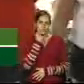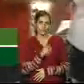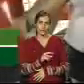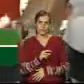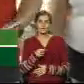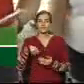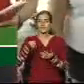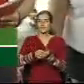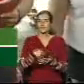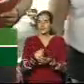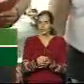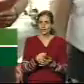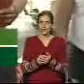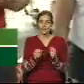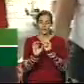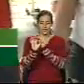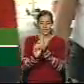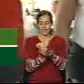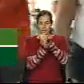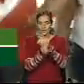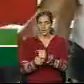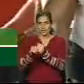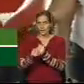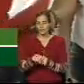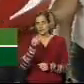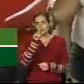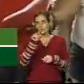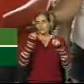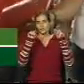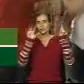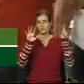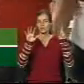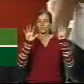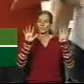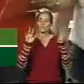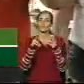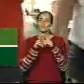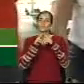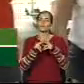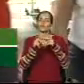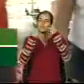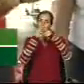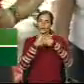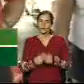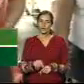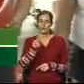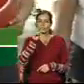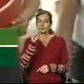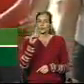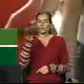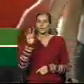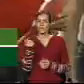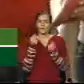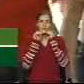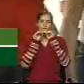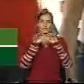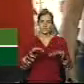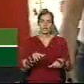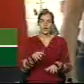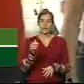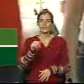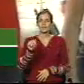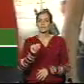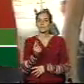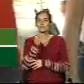que se están invirtiendo en el Delta, de 169 créditos para un total de 204 beneficiados en